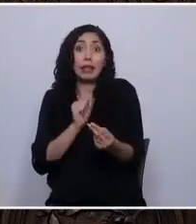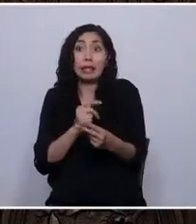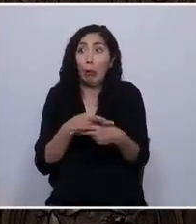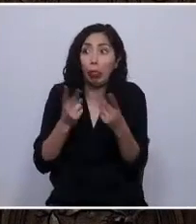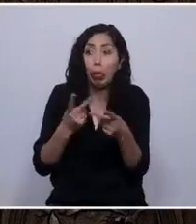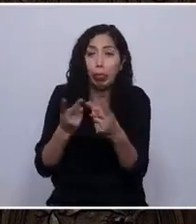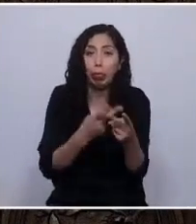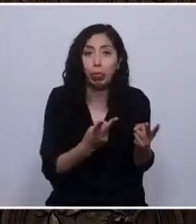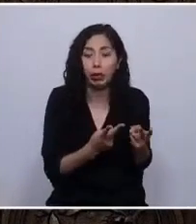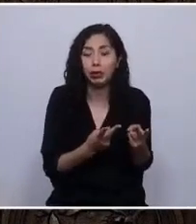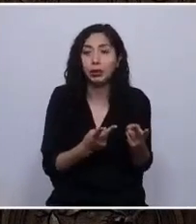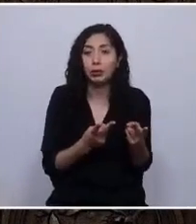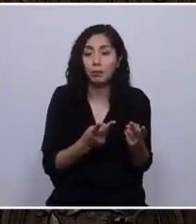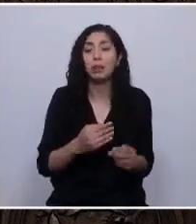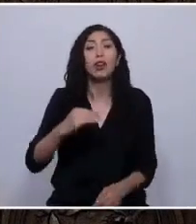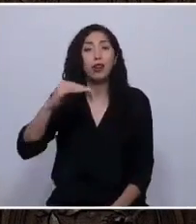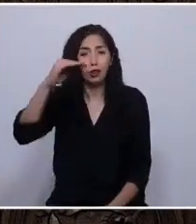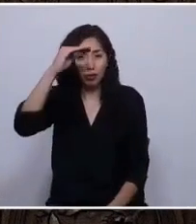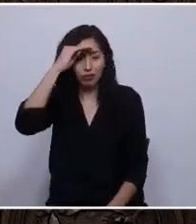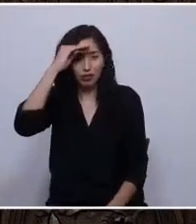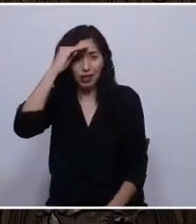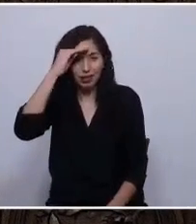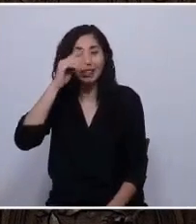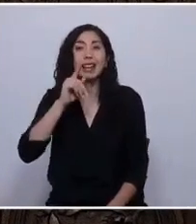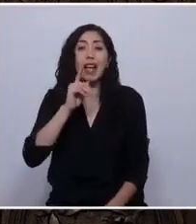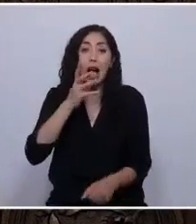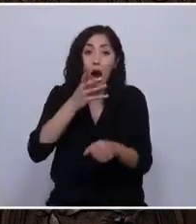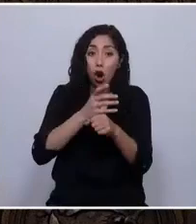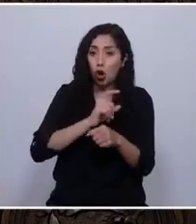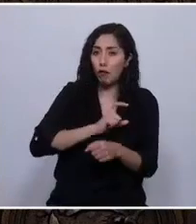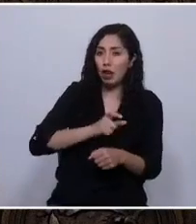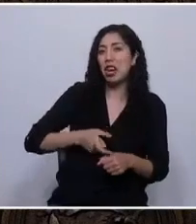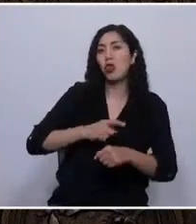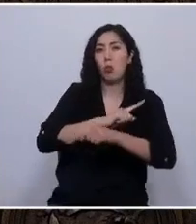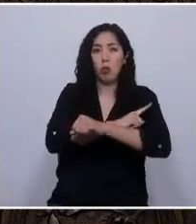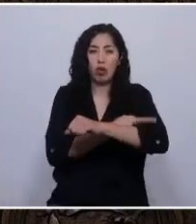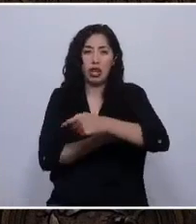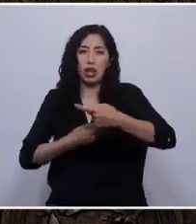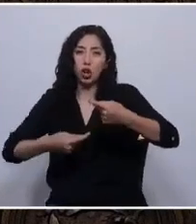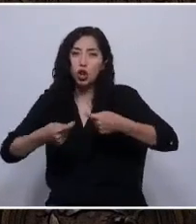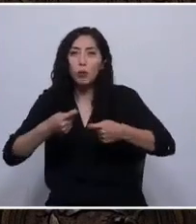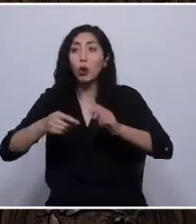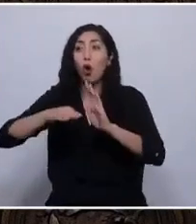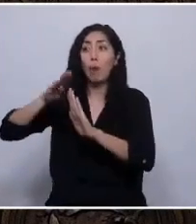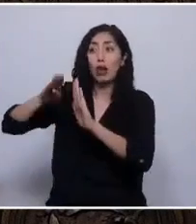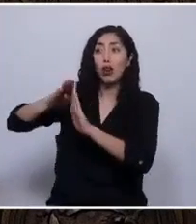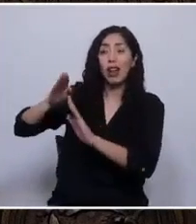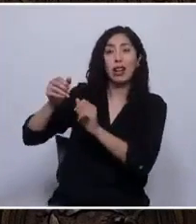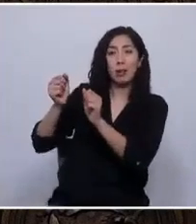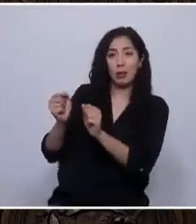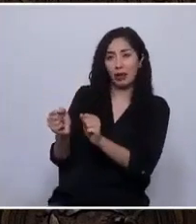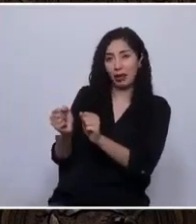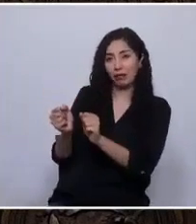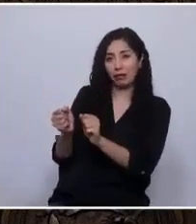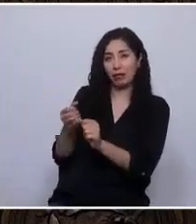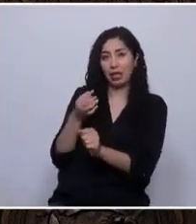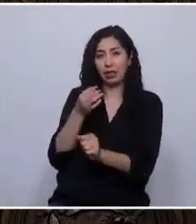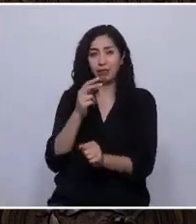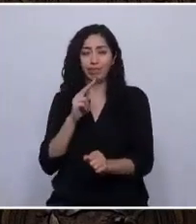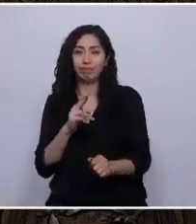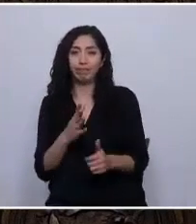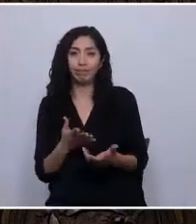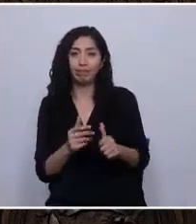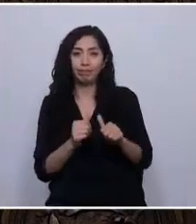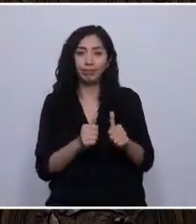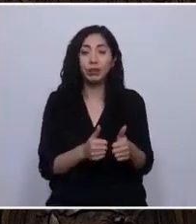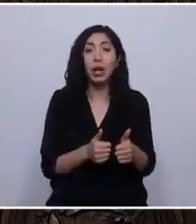completo, con la confianza de que no habrá gobierno, poder económico o mayoría circunstancial que pueda decir lo que vemos cuando navegamos.